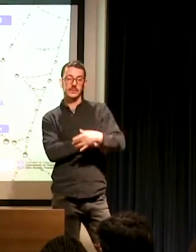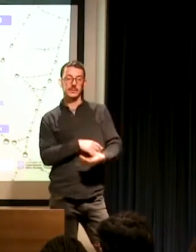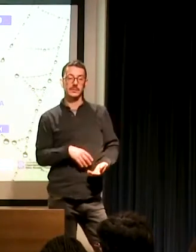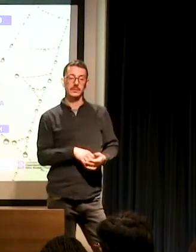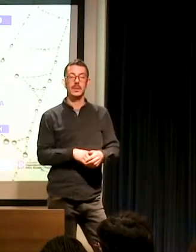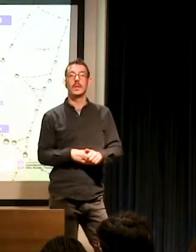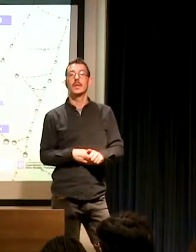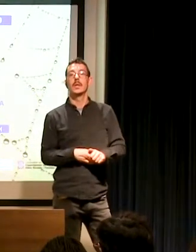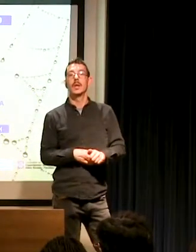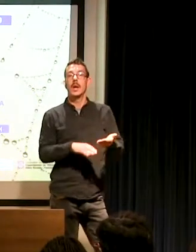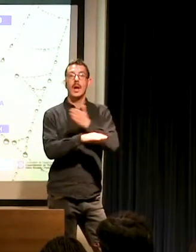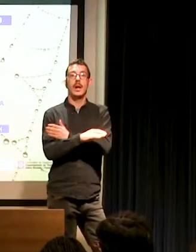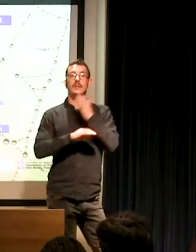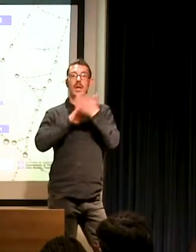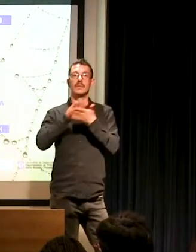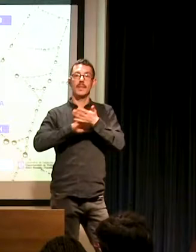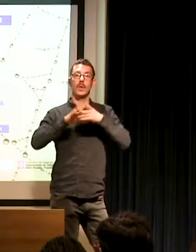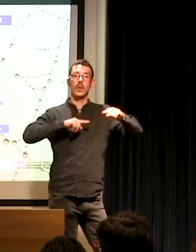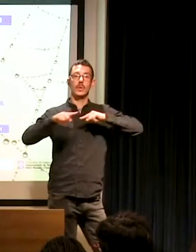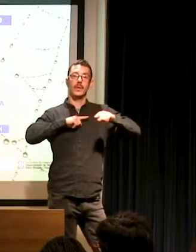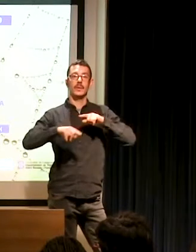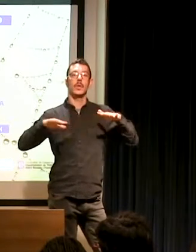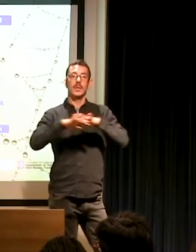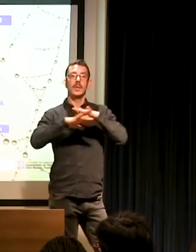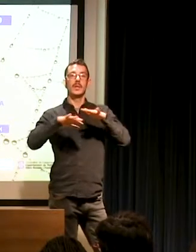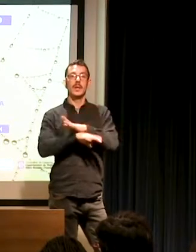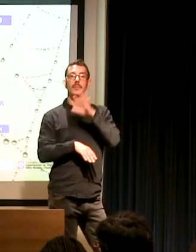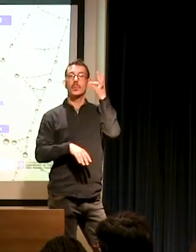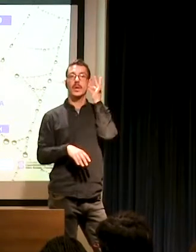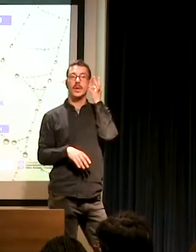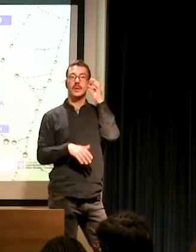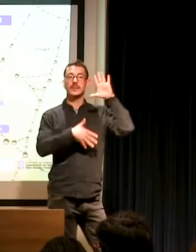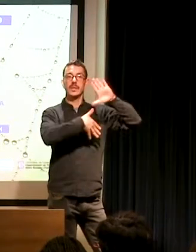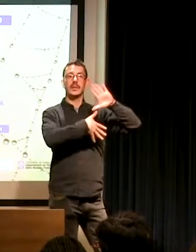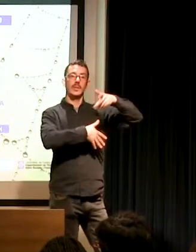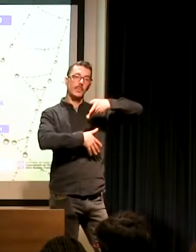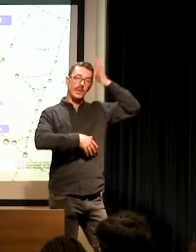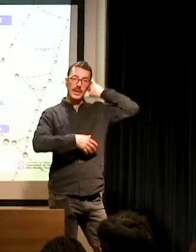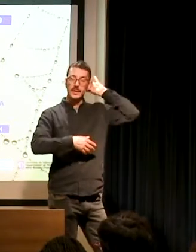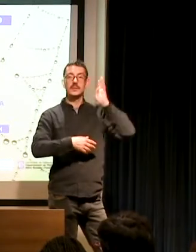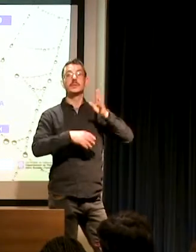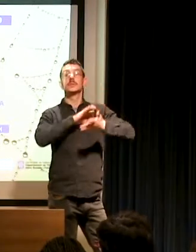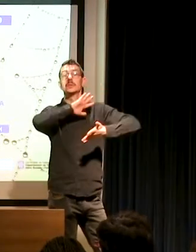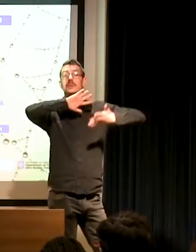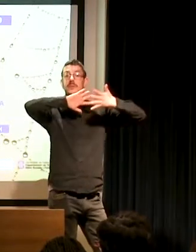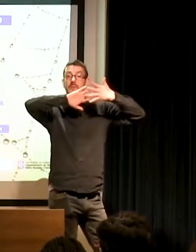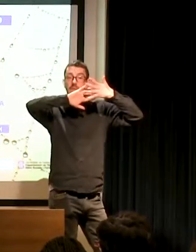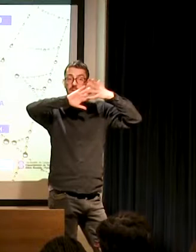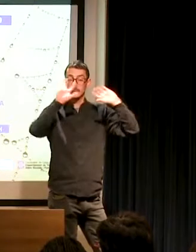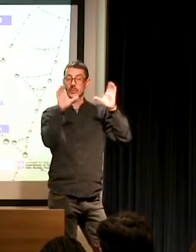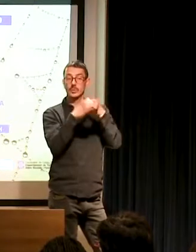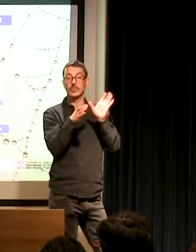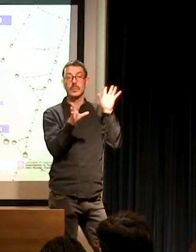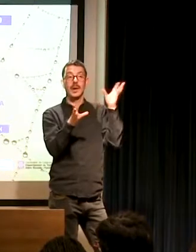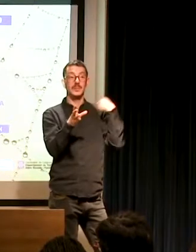ha nombrado antes a una organización, que es la Red de Mujeres Latinoamericanas, que agrupa organizaciones de mujeres latinoamericanas de todo el